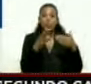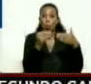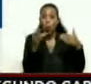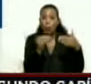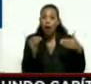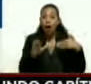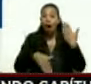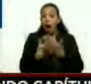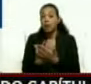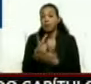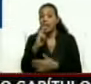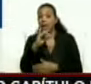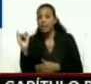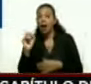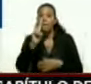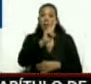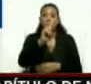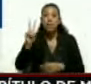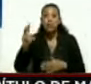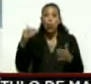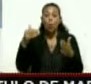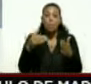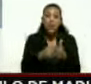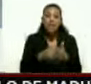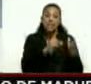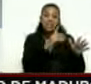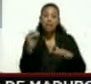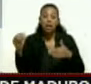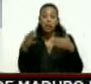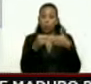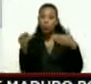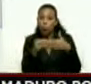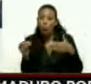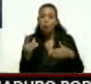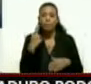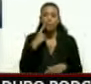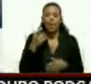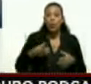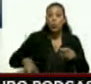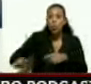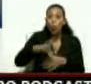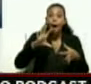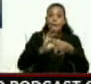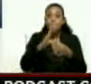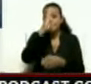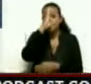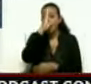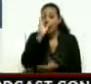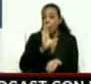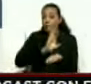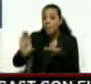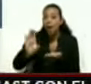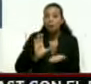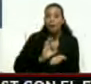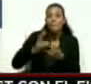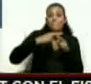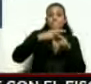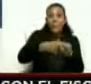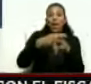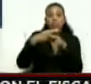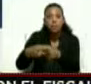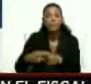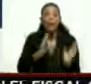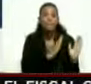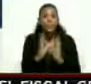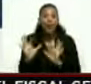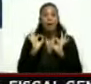$13,900 con IVA incluido hasta $22,600 con IVA incluido. Tenemos a los aliados de Banca Amiga que están ofreciendo planes de financiamiento. Tenemos